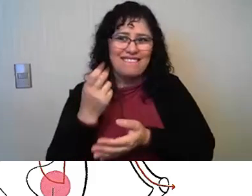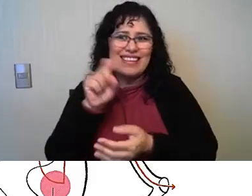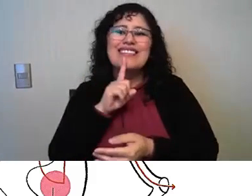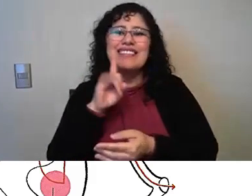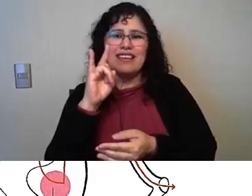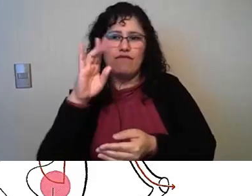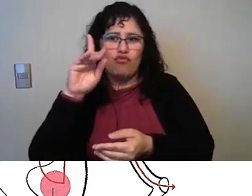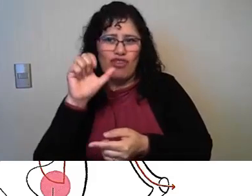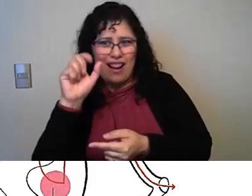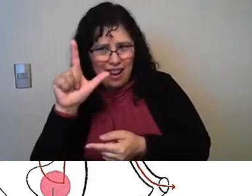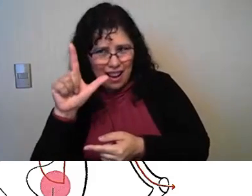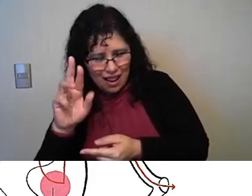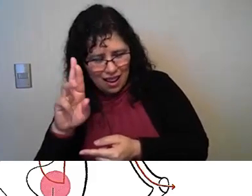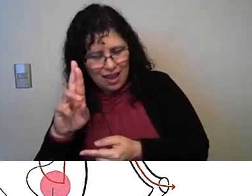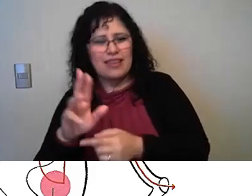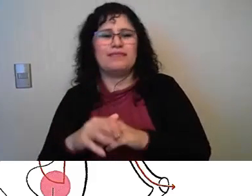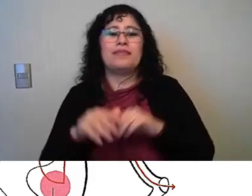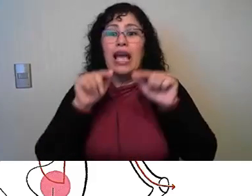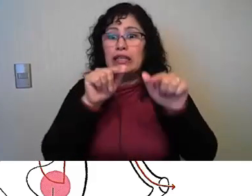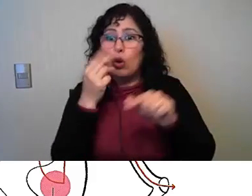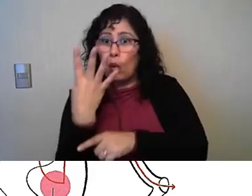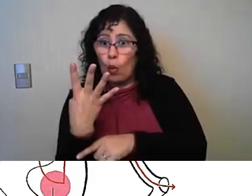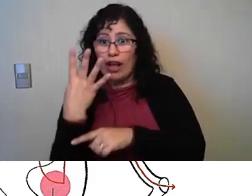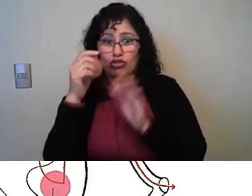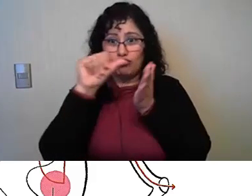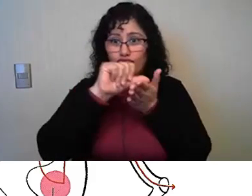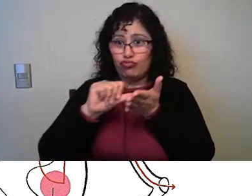Vamos a adelantar, los núcleos vestibulares son 4.